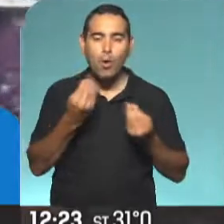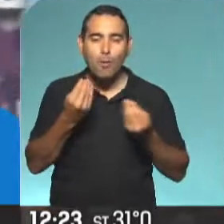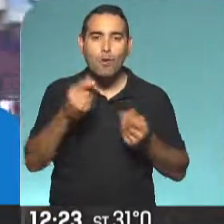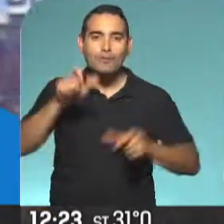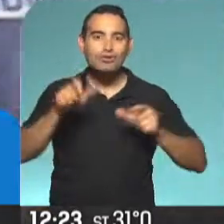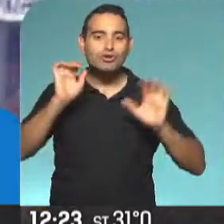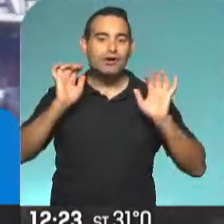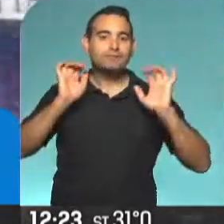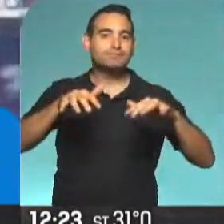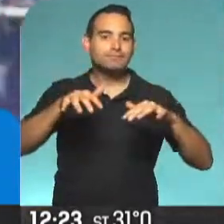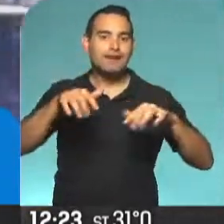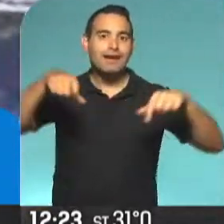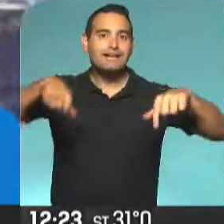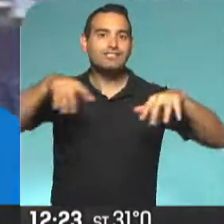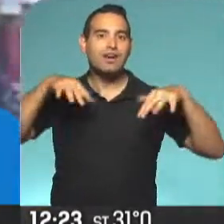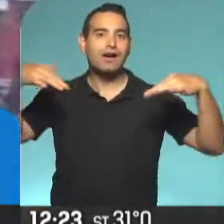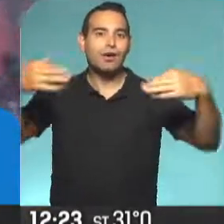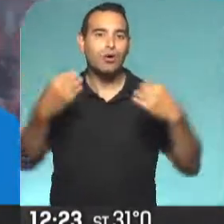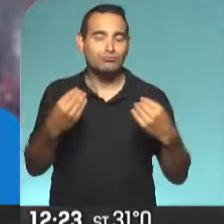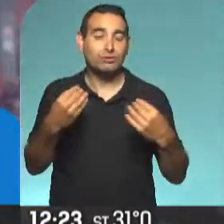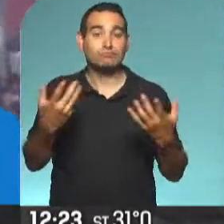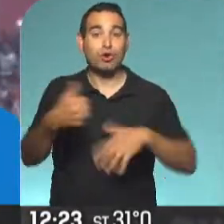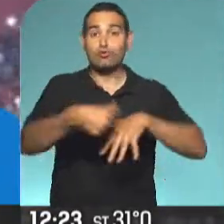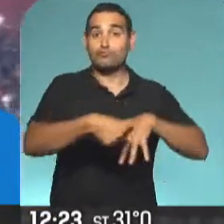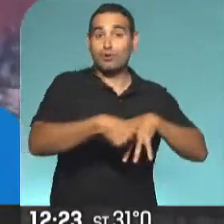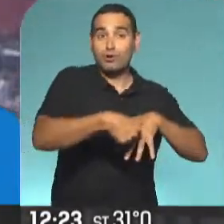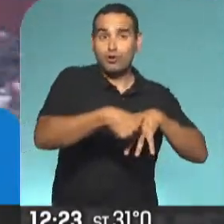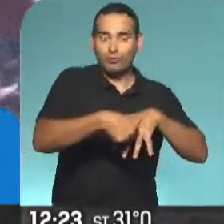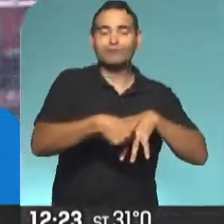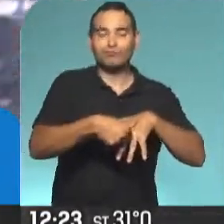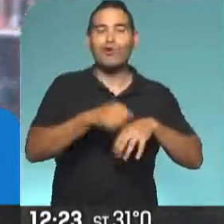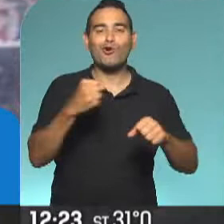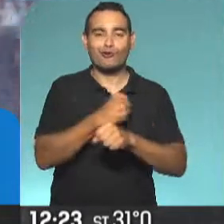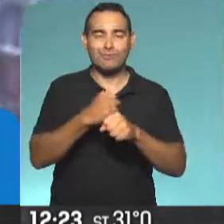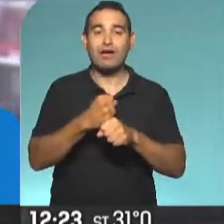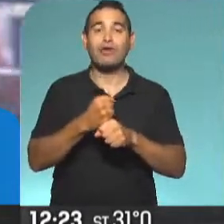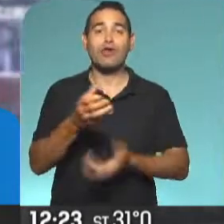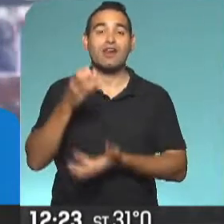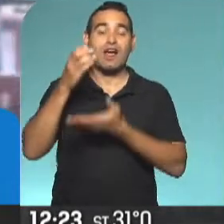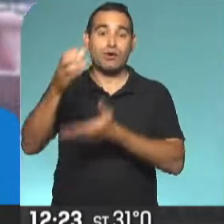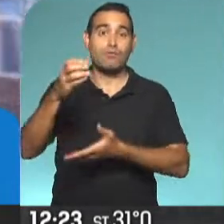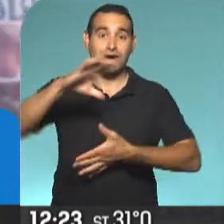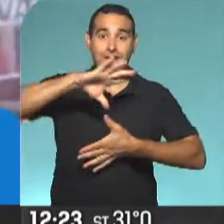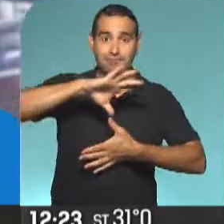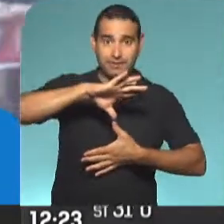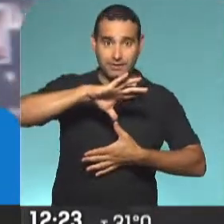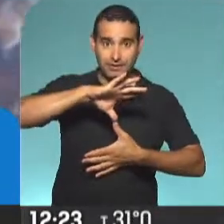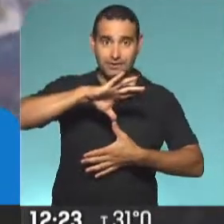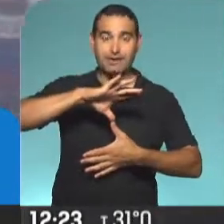vuelva la gente a la cancha, teniendo en cuenta que la Conmebol confirma que la Copa América se va a realizar, que